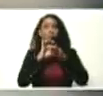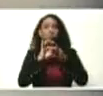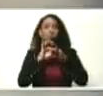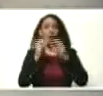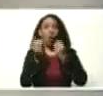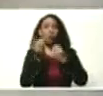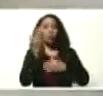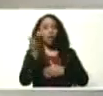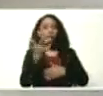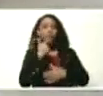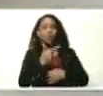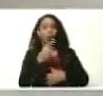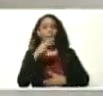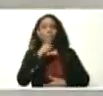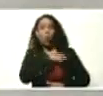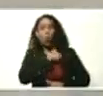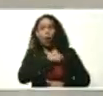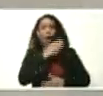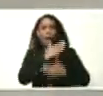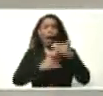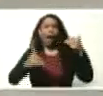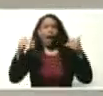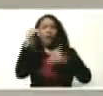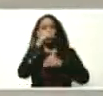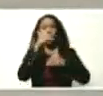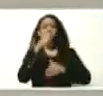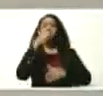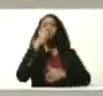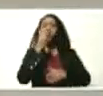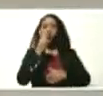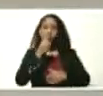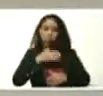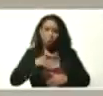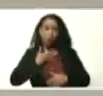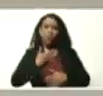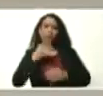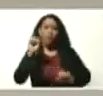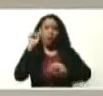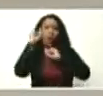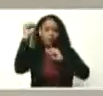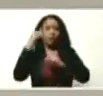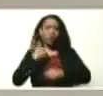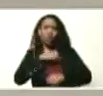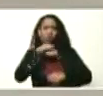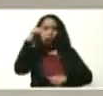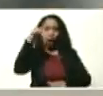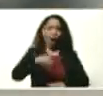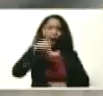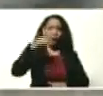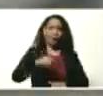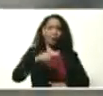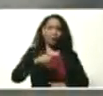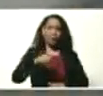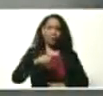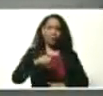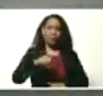usted lo ha dicho, moral en alto, moral alta, pueda vencer. Nosotros estamos aquí y